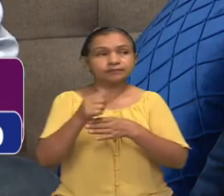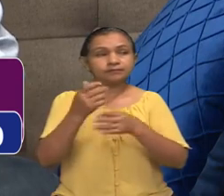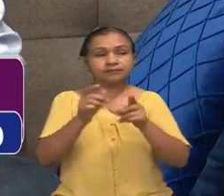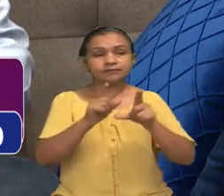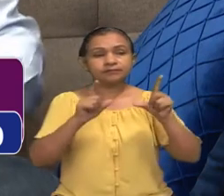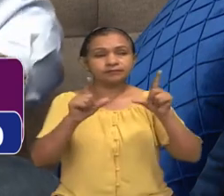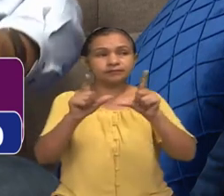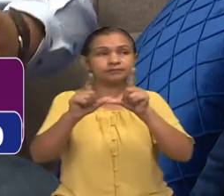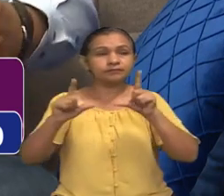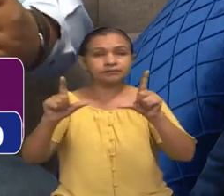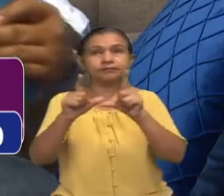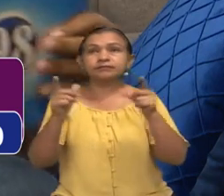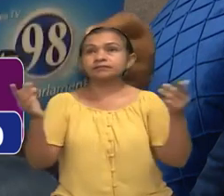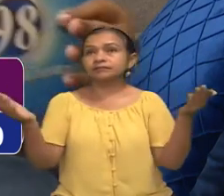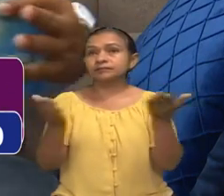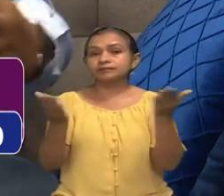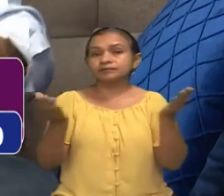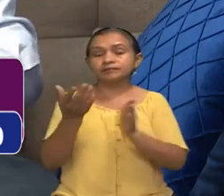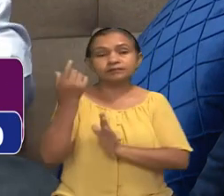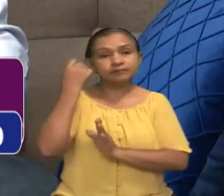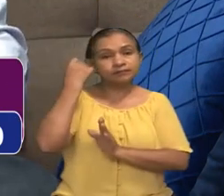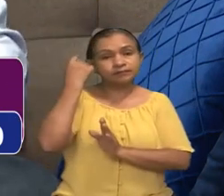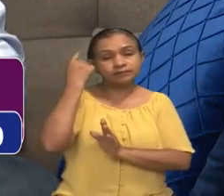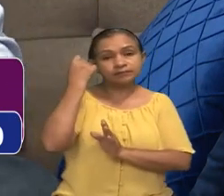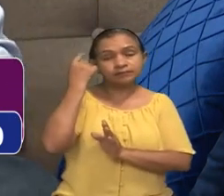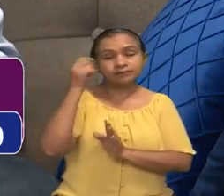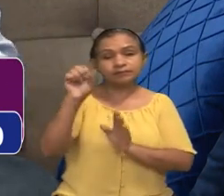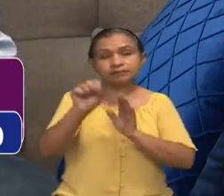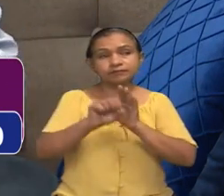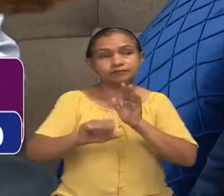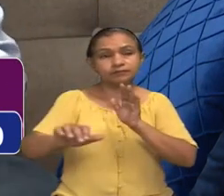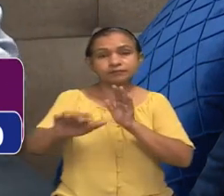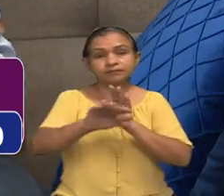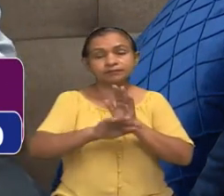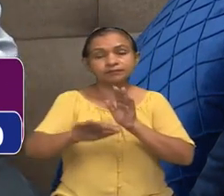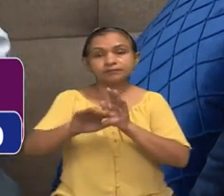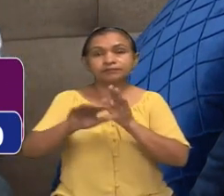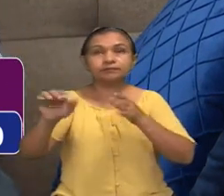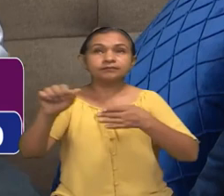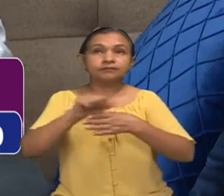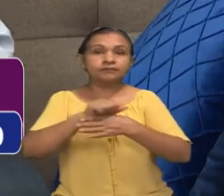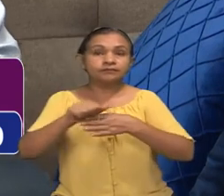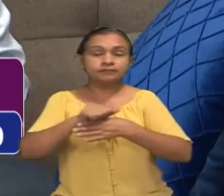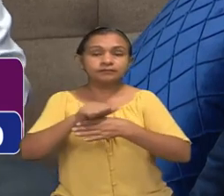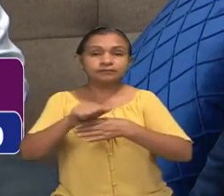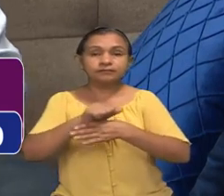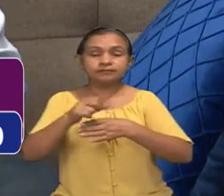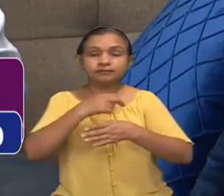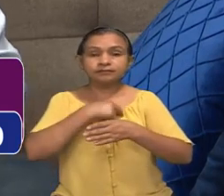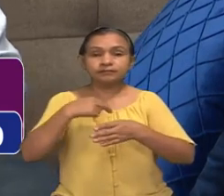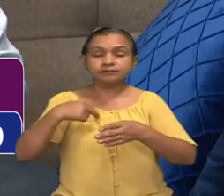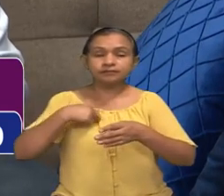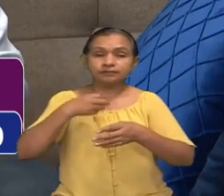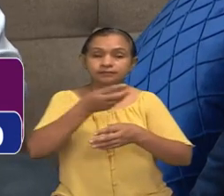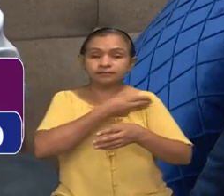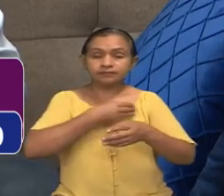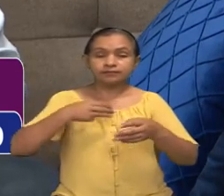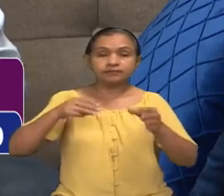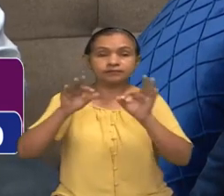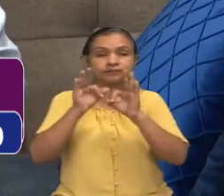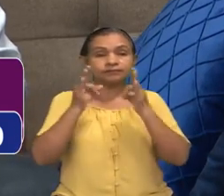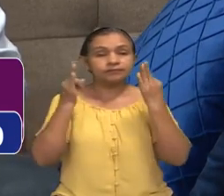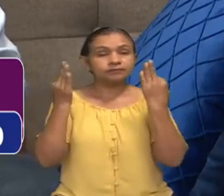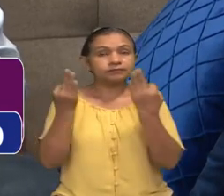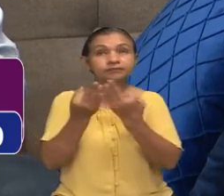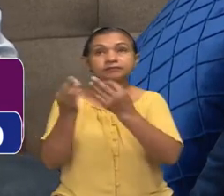Pero ¿cómo lo entendemos en términos generales dentro de la sociedad a partir del ejercicio que realice el Ministerio de la Familia, esa